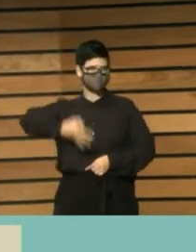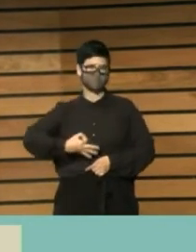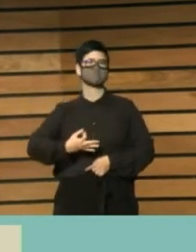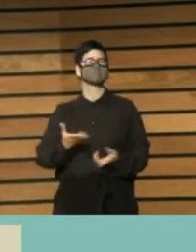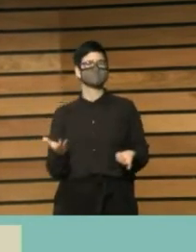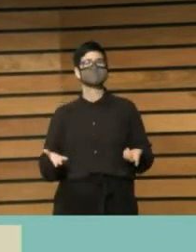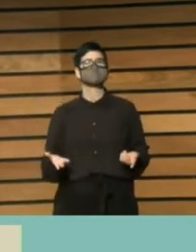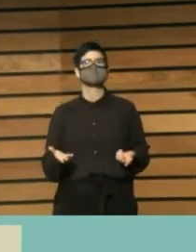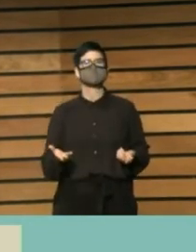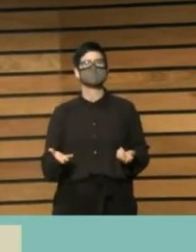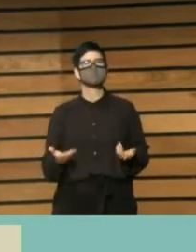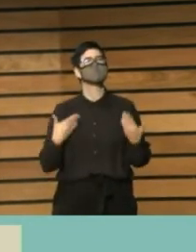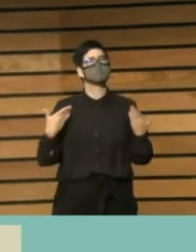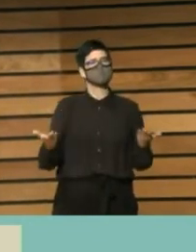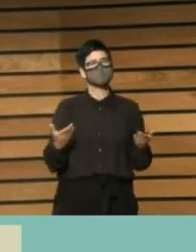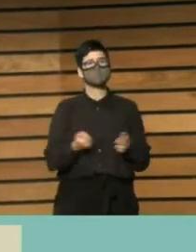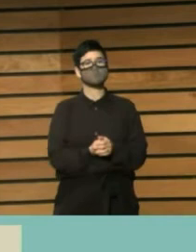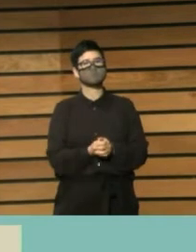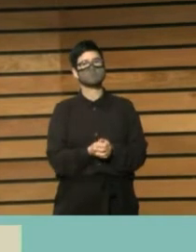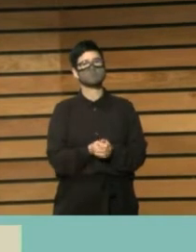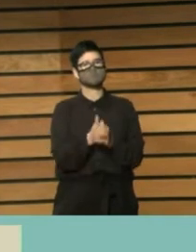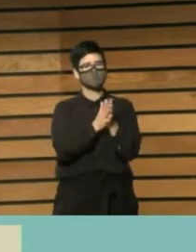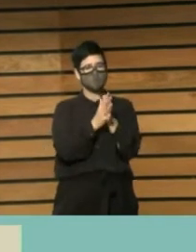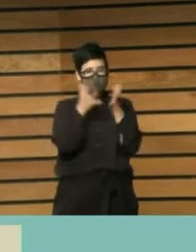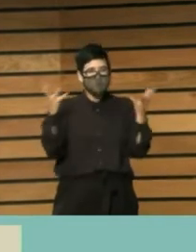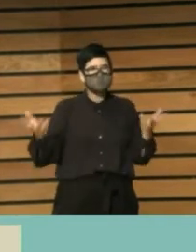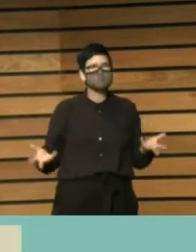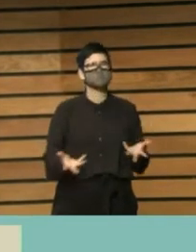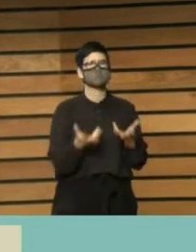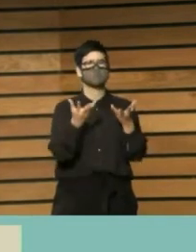determinante, es cultivar la llamada